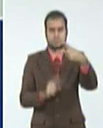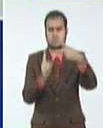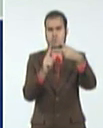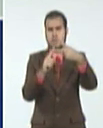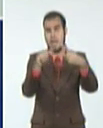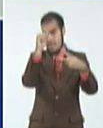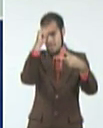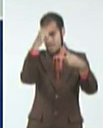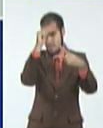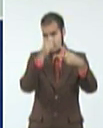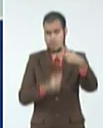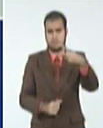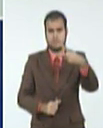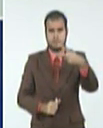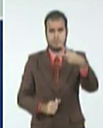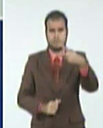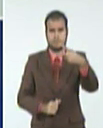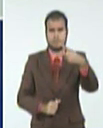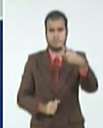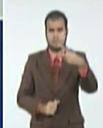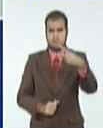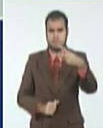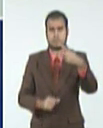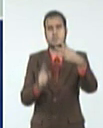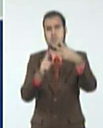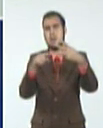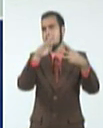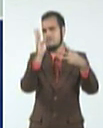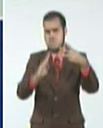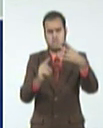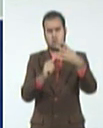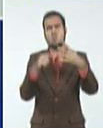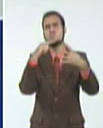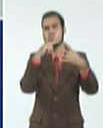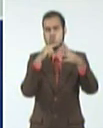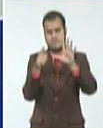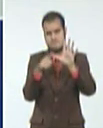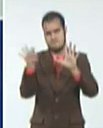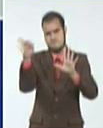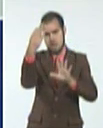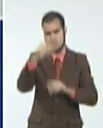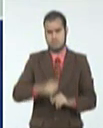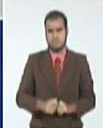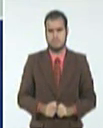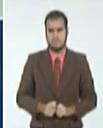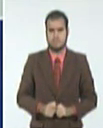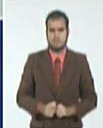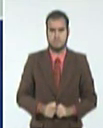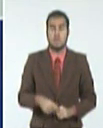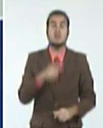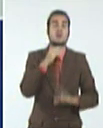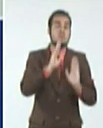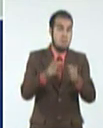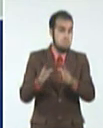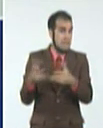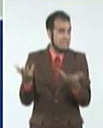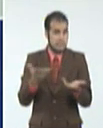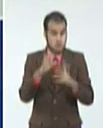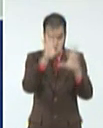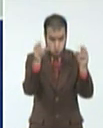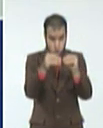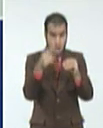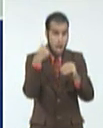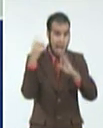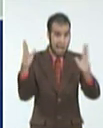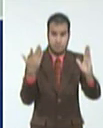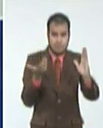más de 31, Brasil, Rusia y Francia. Y en cuanto a los fallecidos, Estados Unidos